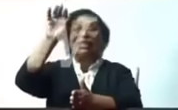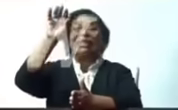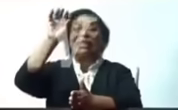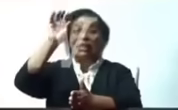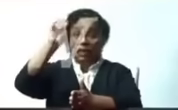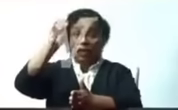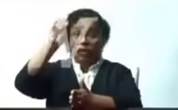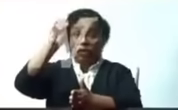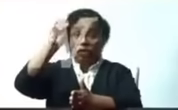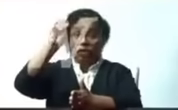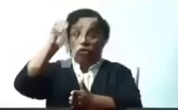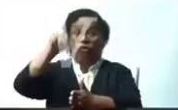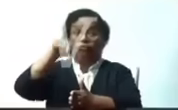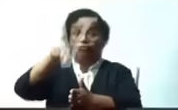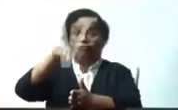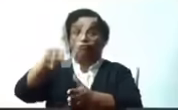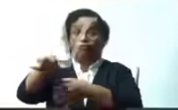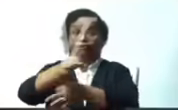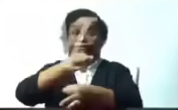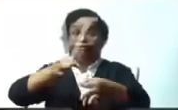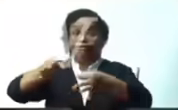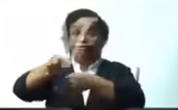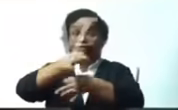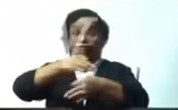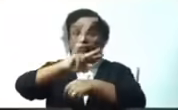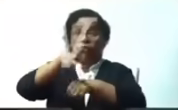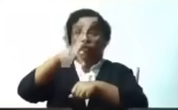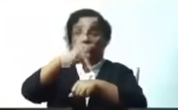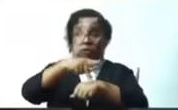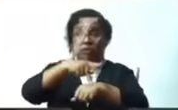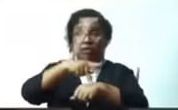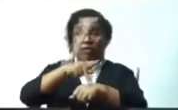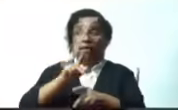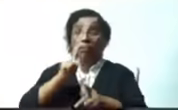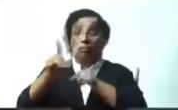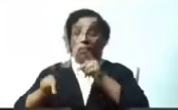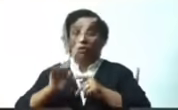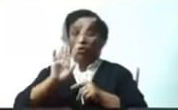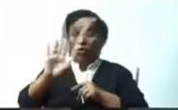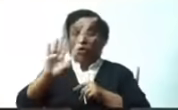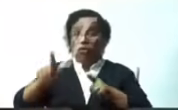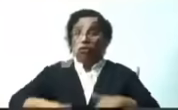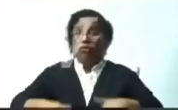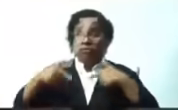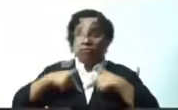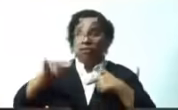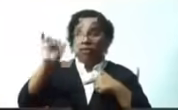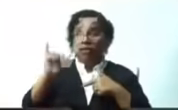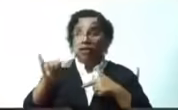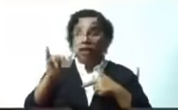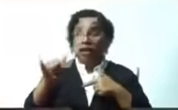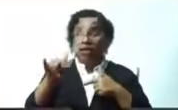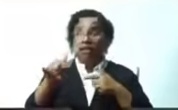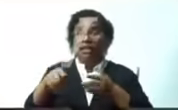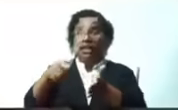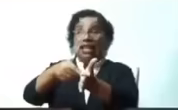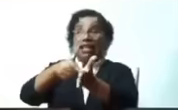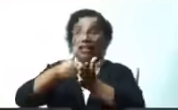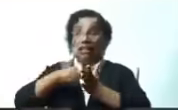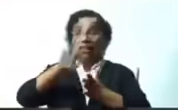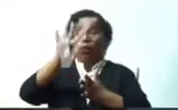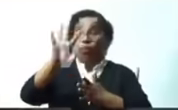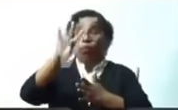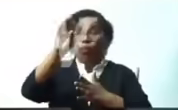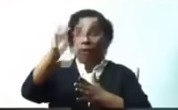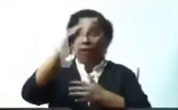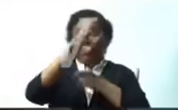esa comunidad hace más de 40 años. Y es un tramo carretera donde habitan